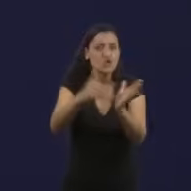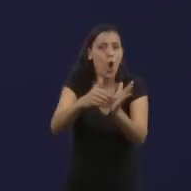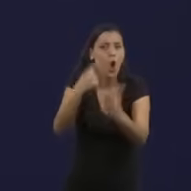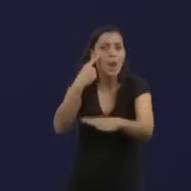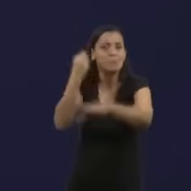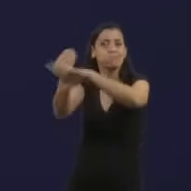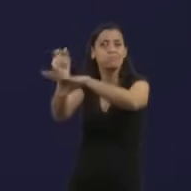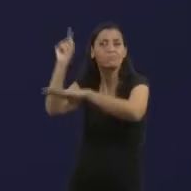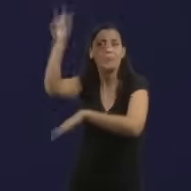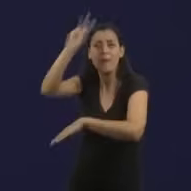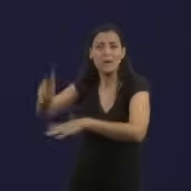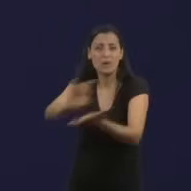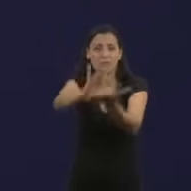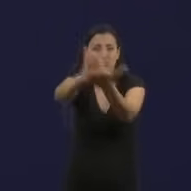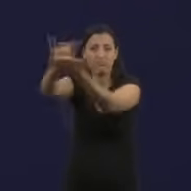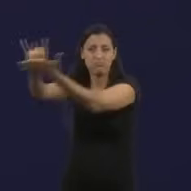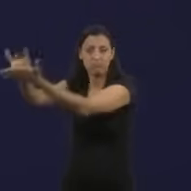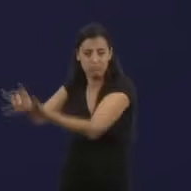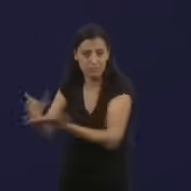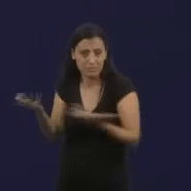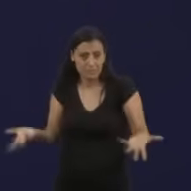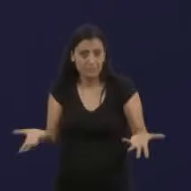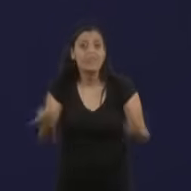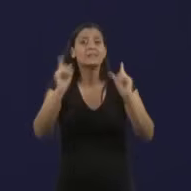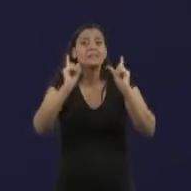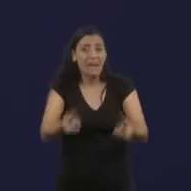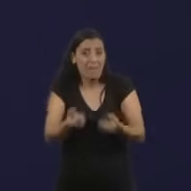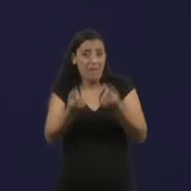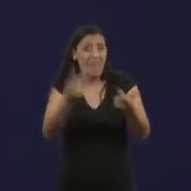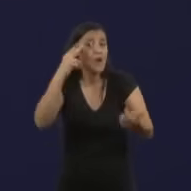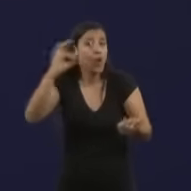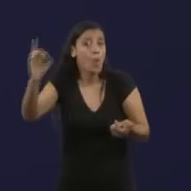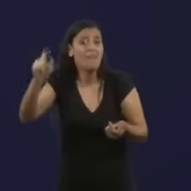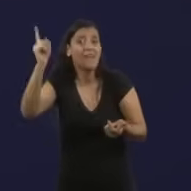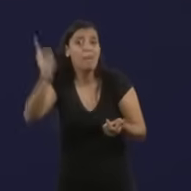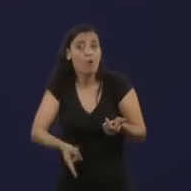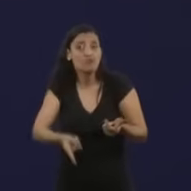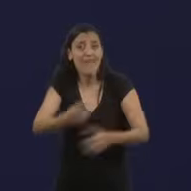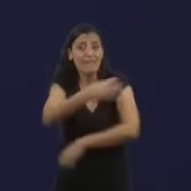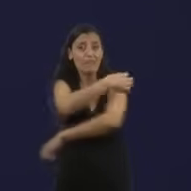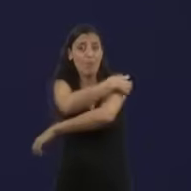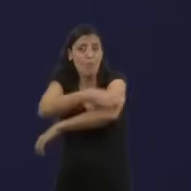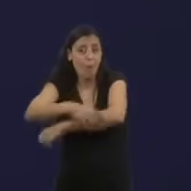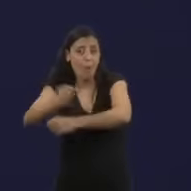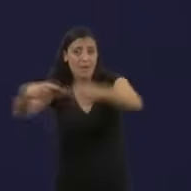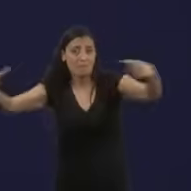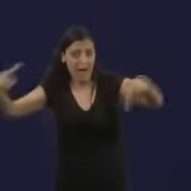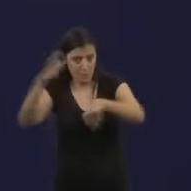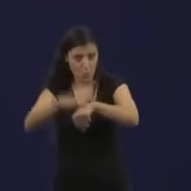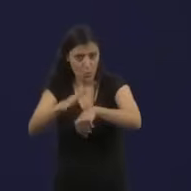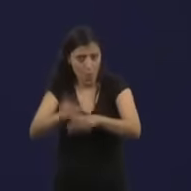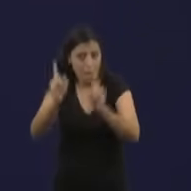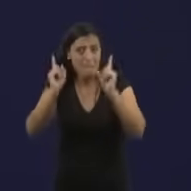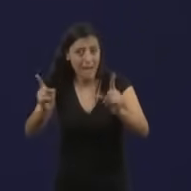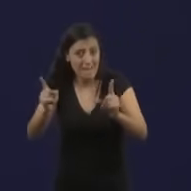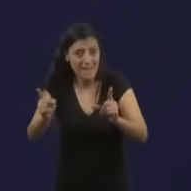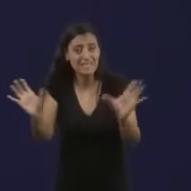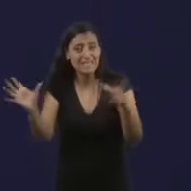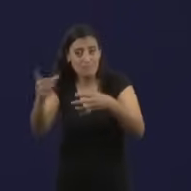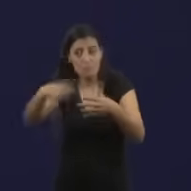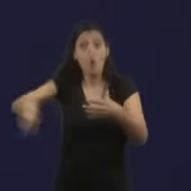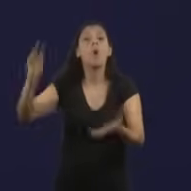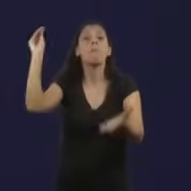tierra y ha empobrecido al 90 por de su población entonces Eh y además es un gobierno